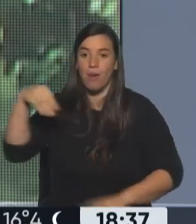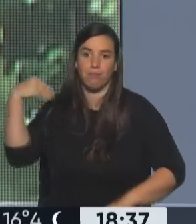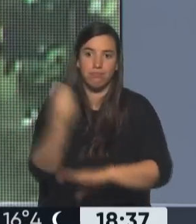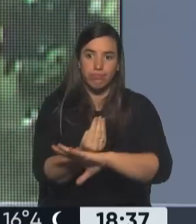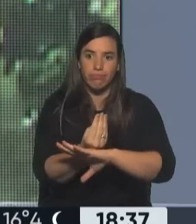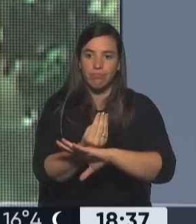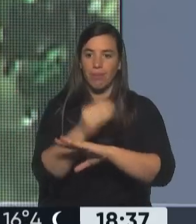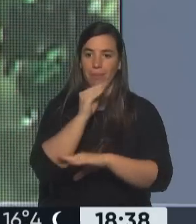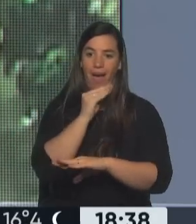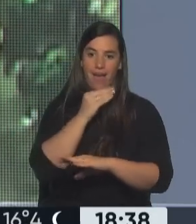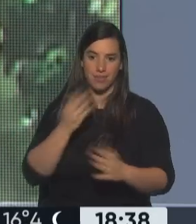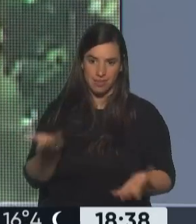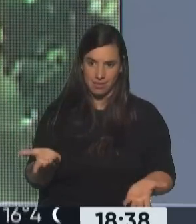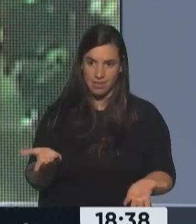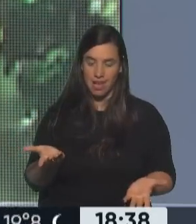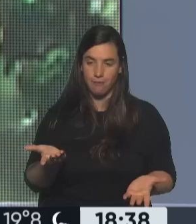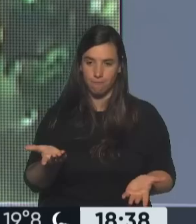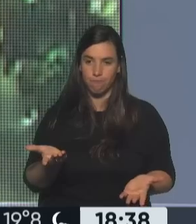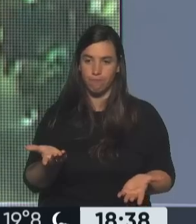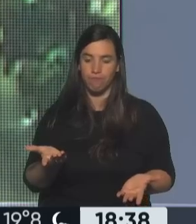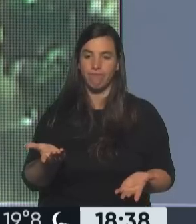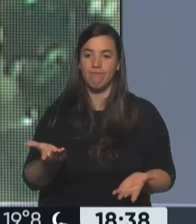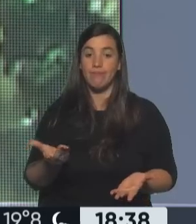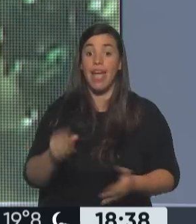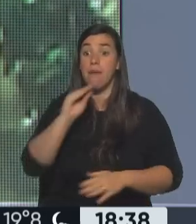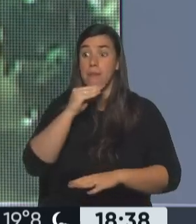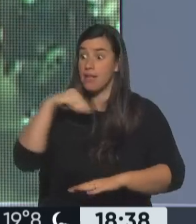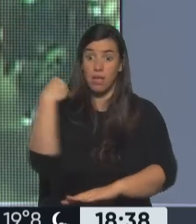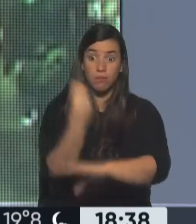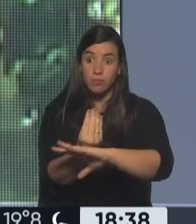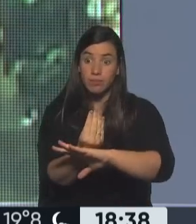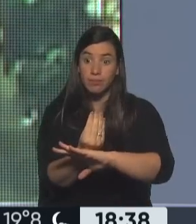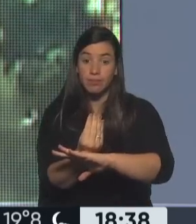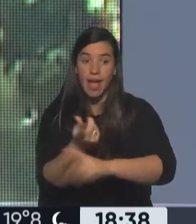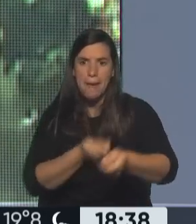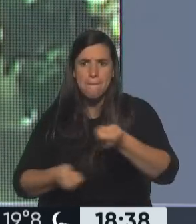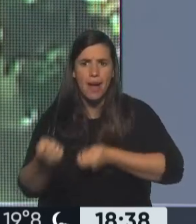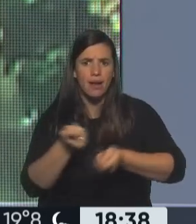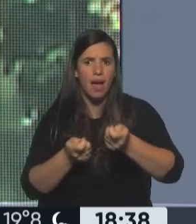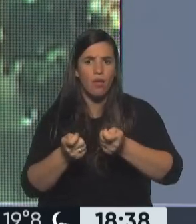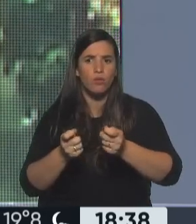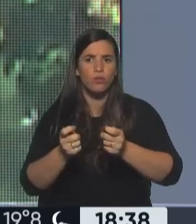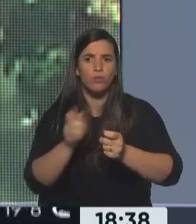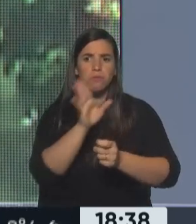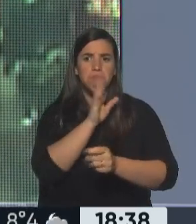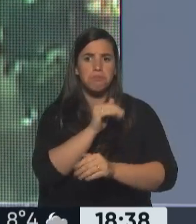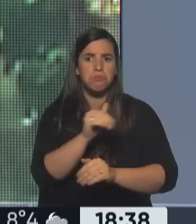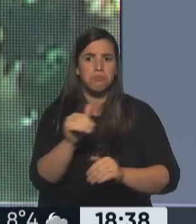Asume Massa y aparentemente los mercados se calmaron, o por lo menos esa es la interpretación que nosotros